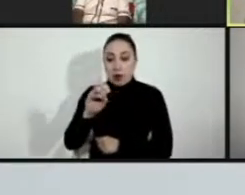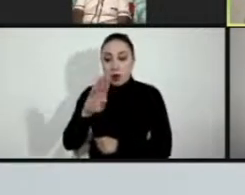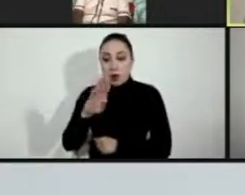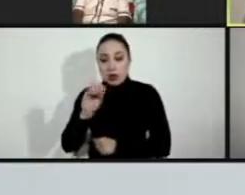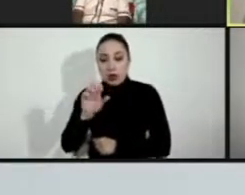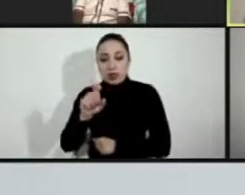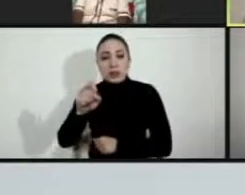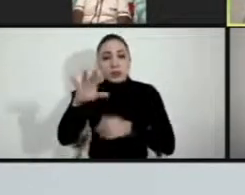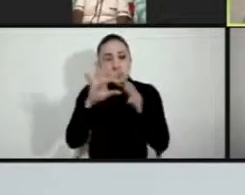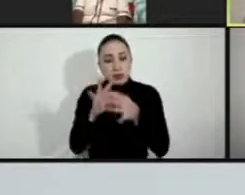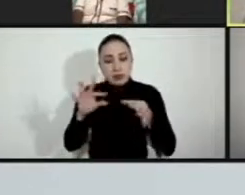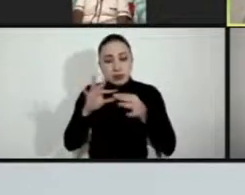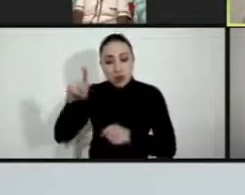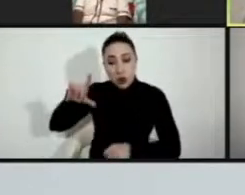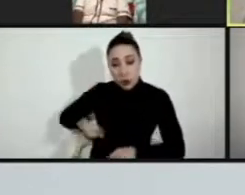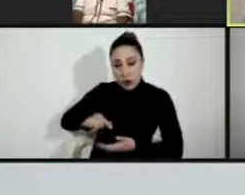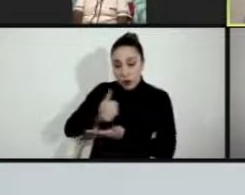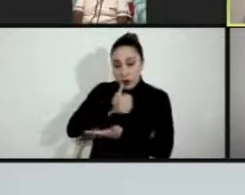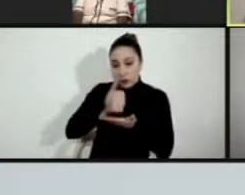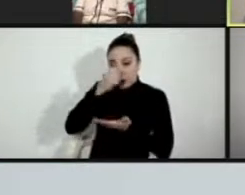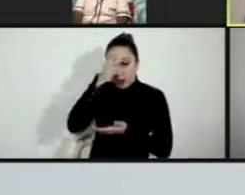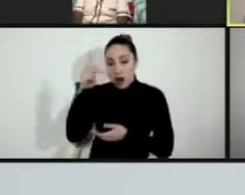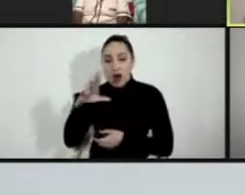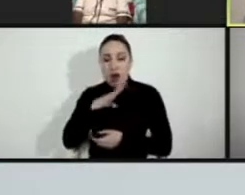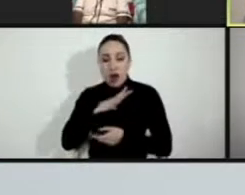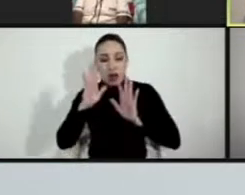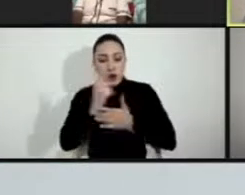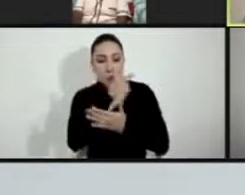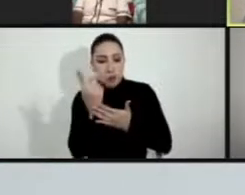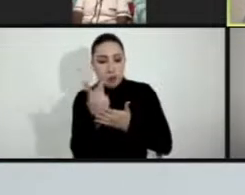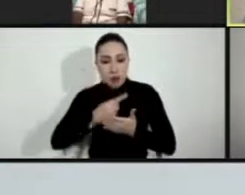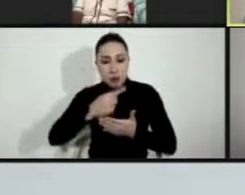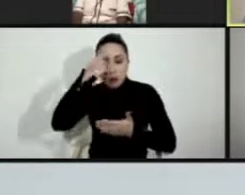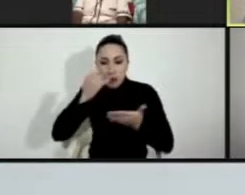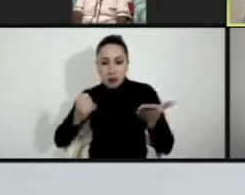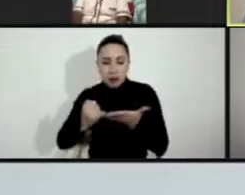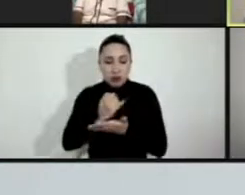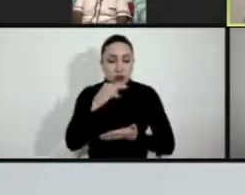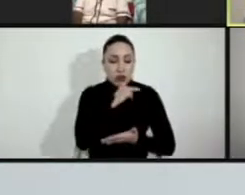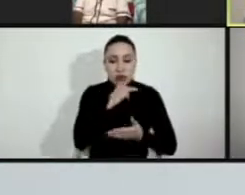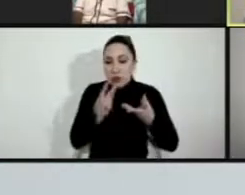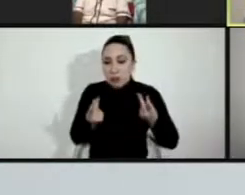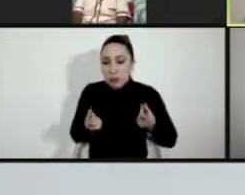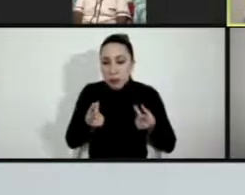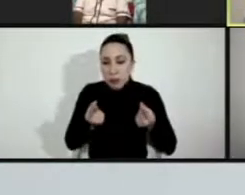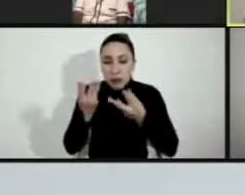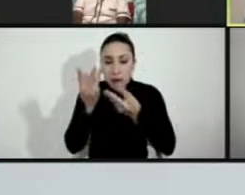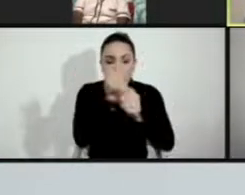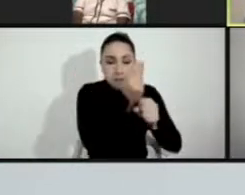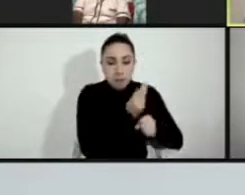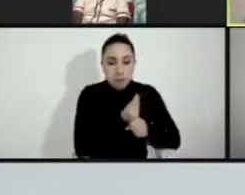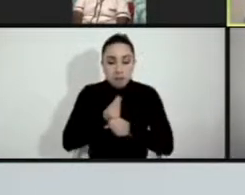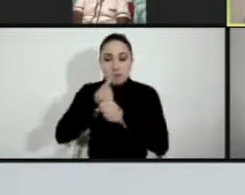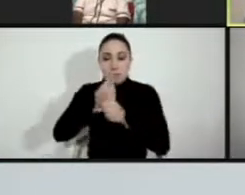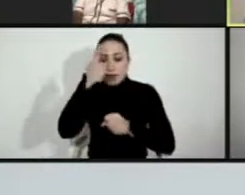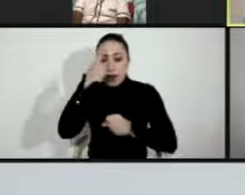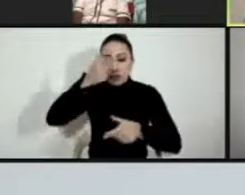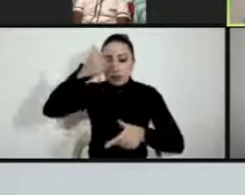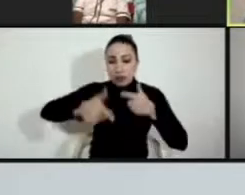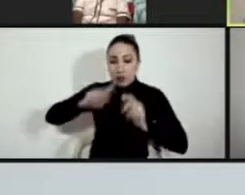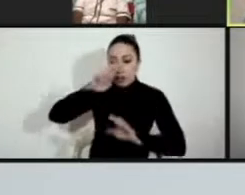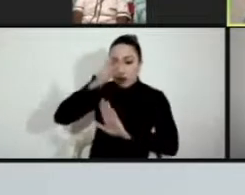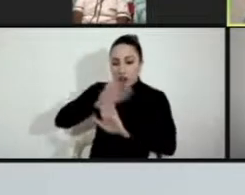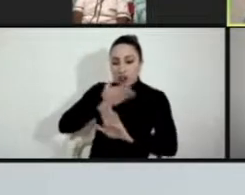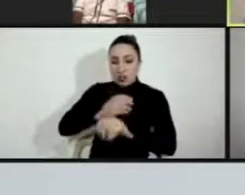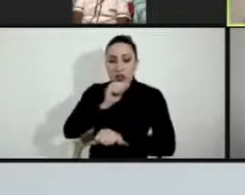ha implementado un plan de acciones inmediatas de atención a la violencia contra las mujeres, llamado Sendero